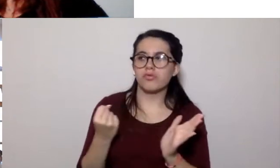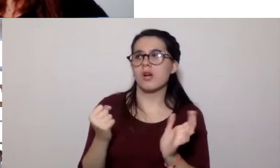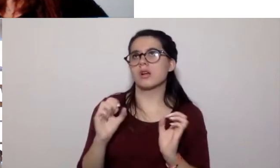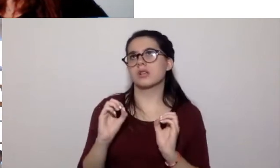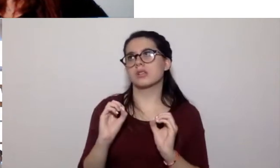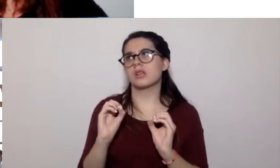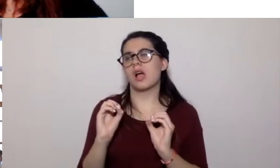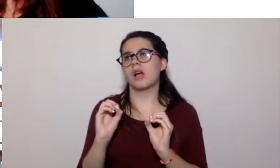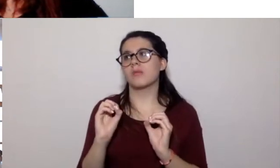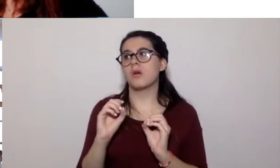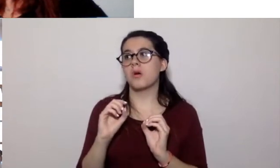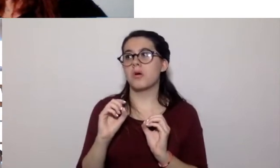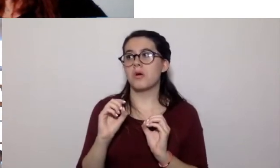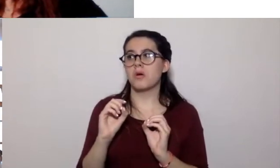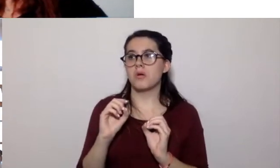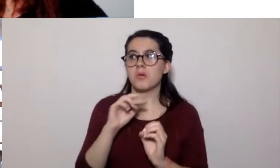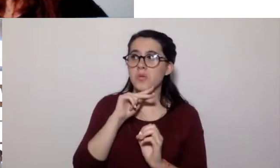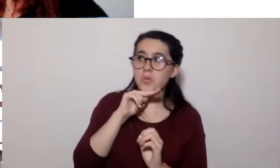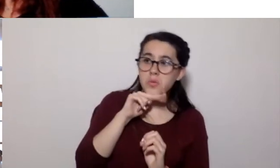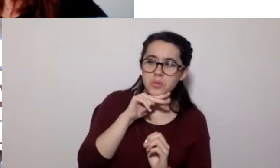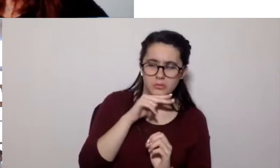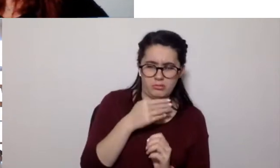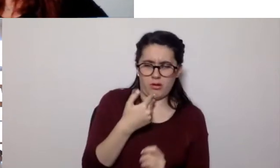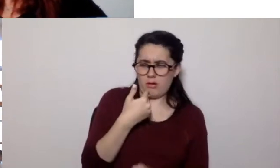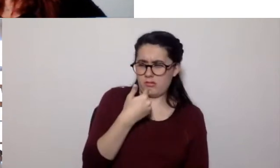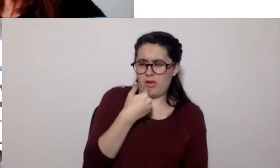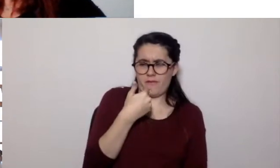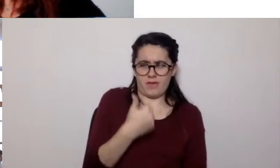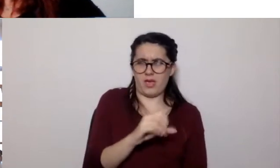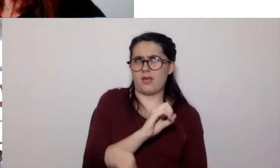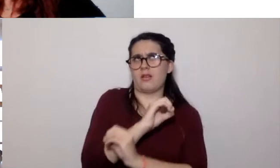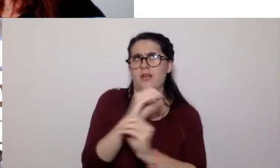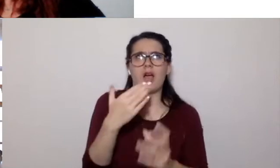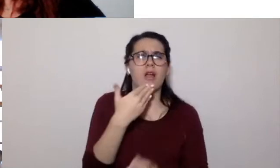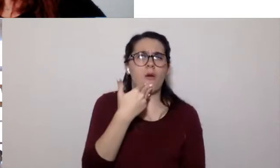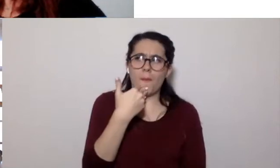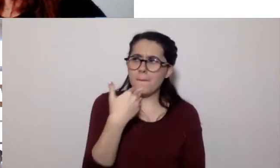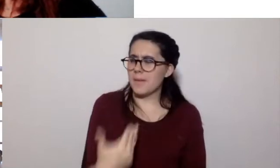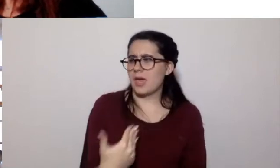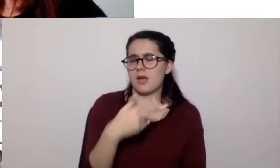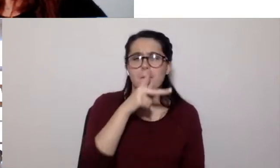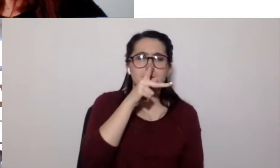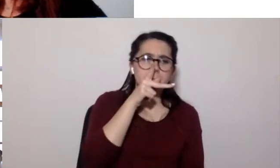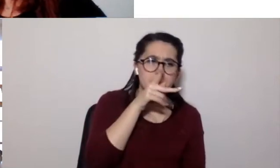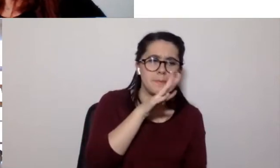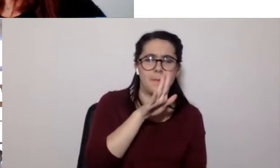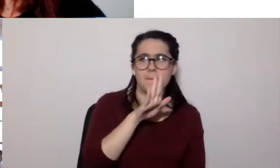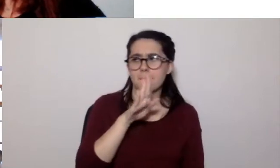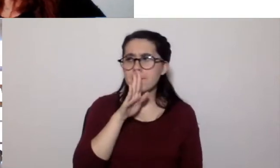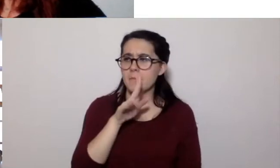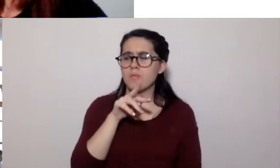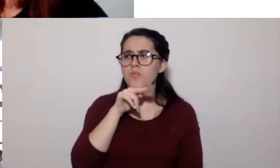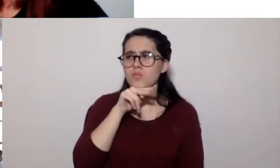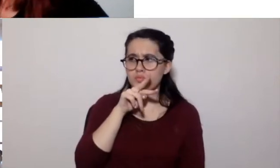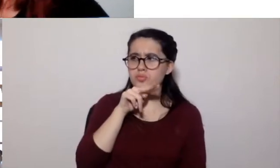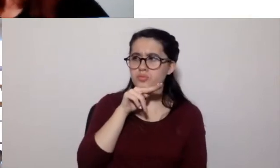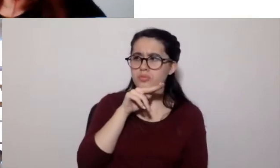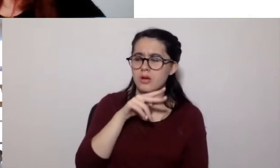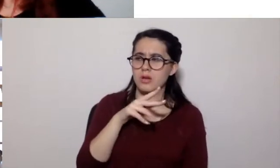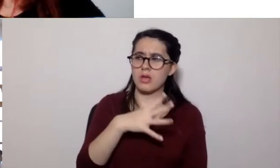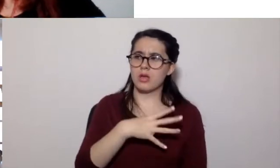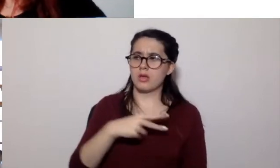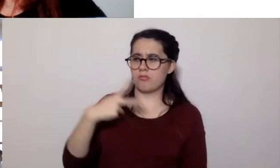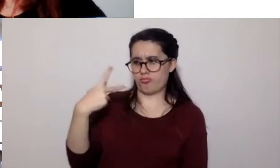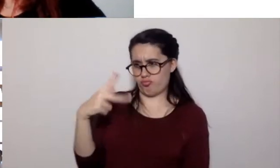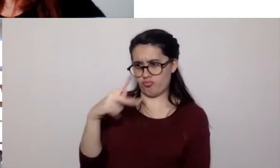está mal preocuparse por tus hijos, eso sí, como dices, ¿no? Como mamá, esa es tu chamba, preocuparte por ellos. Y,